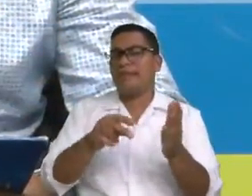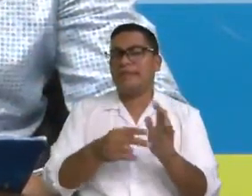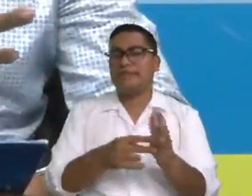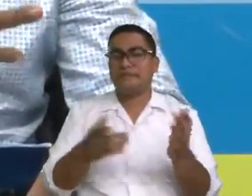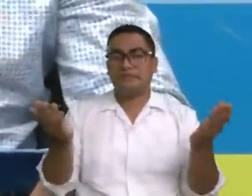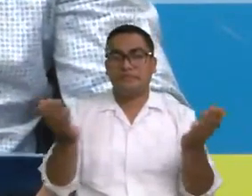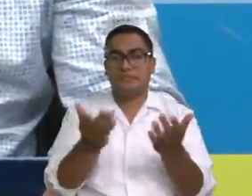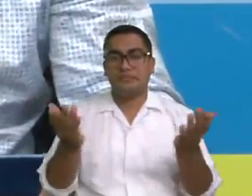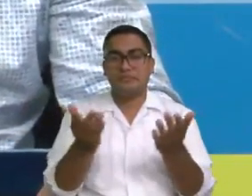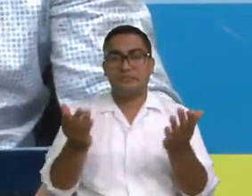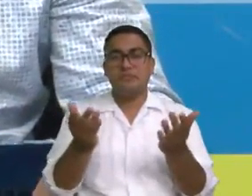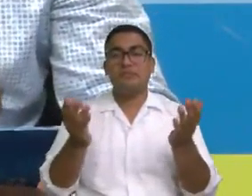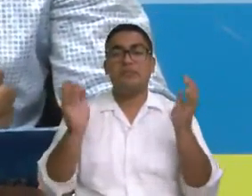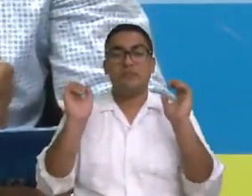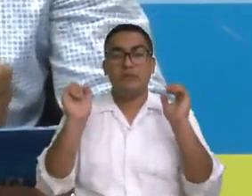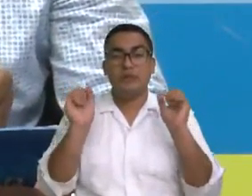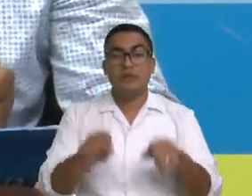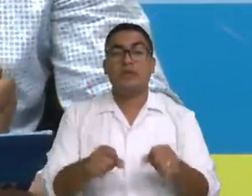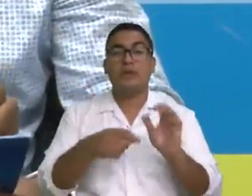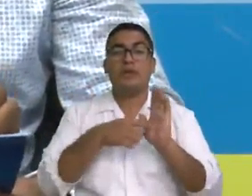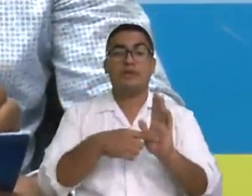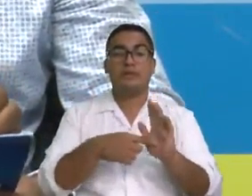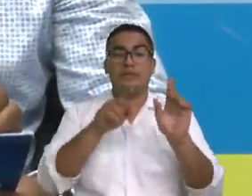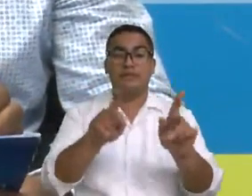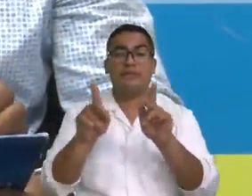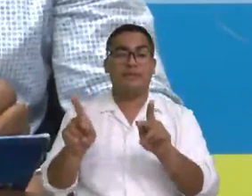podemos, quizás muchos no entendemos.